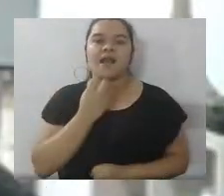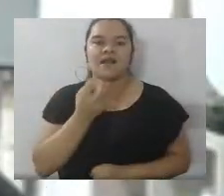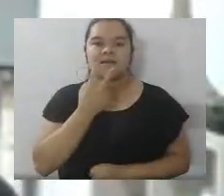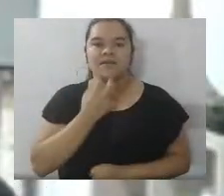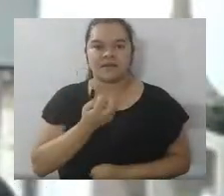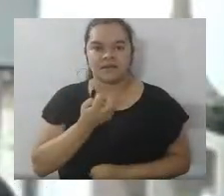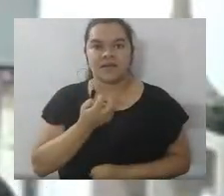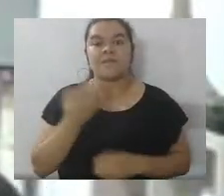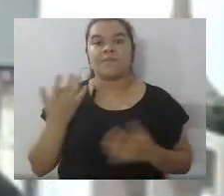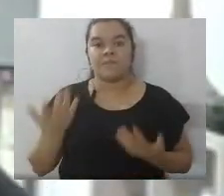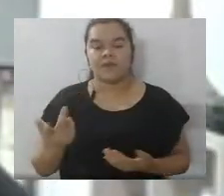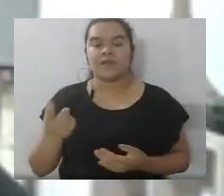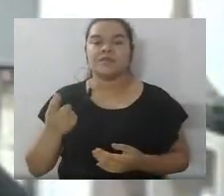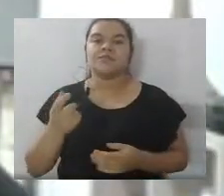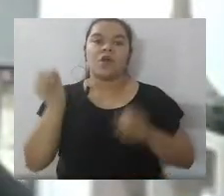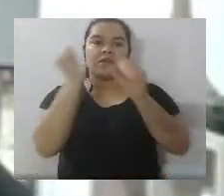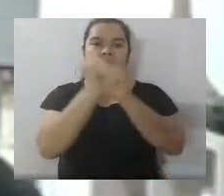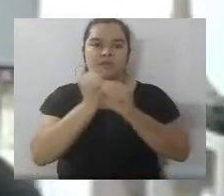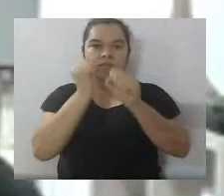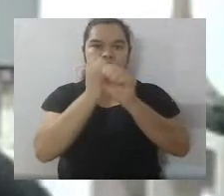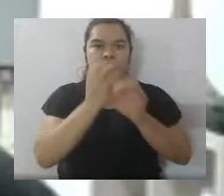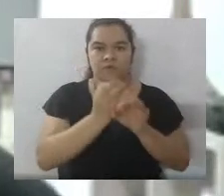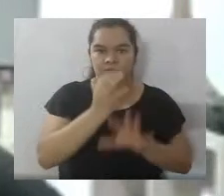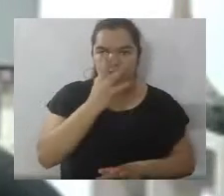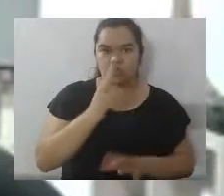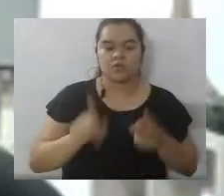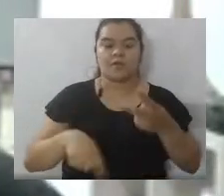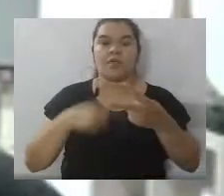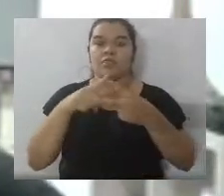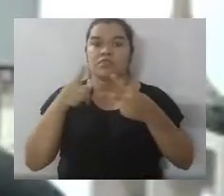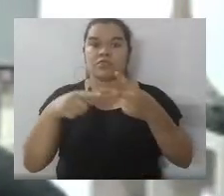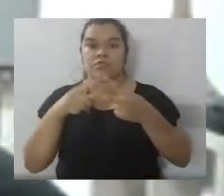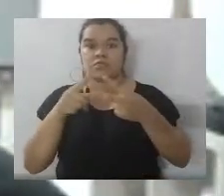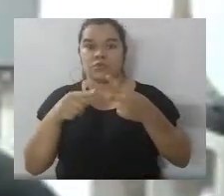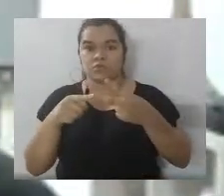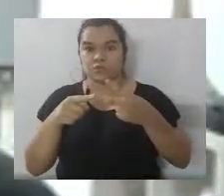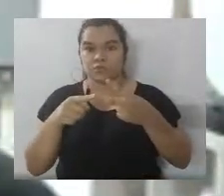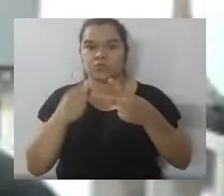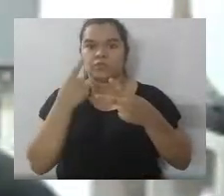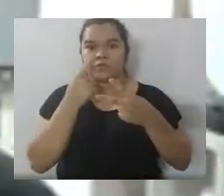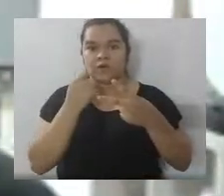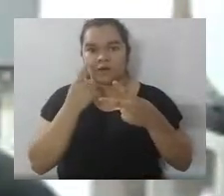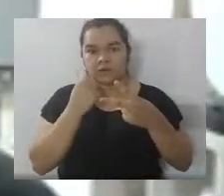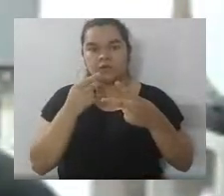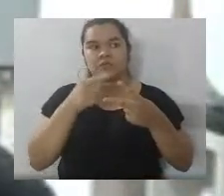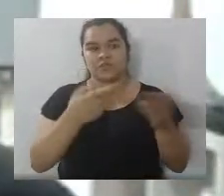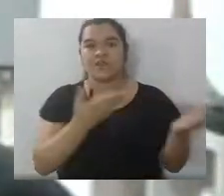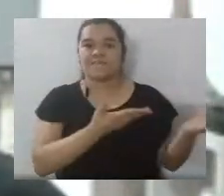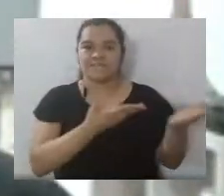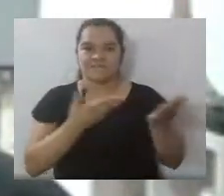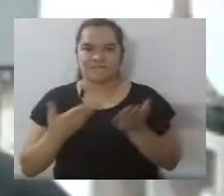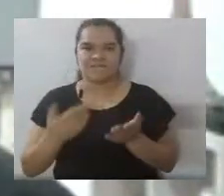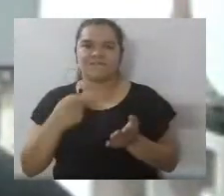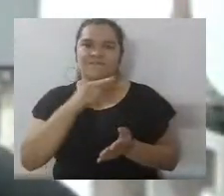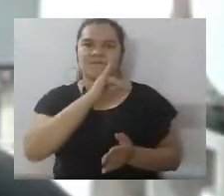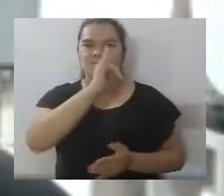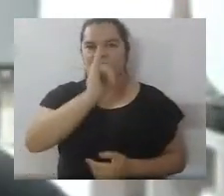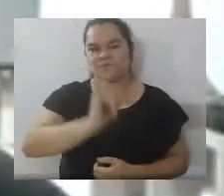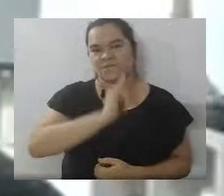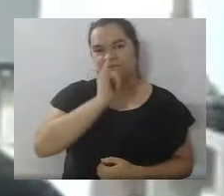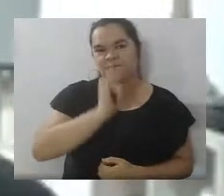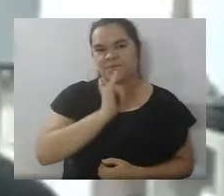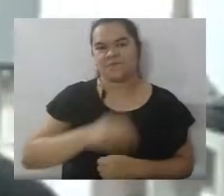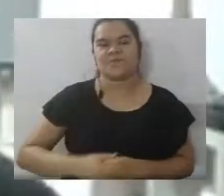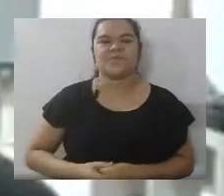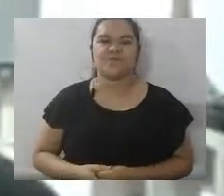con la presencia de los ingenieros Gabriel Sáez y Abel Esquivel, a quienes le damos la bienvenida y tienen la palabra.